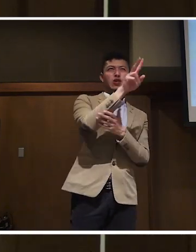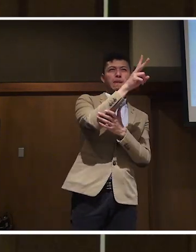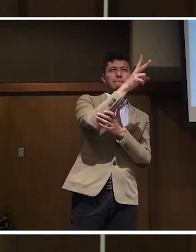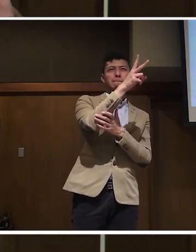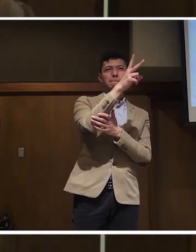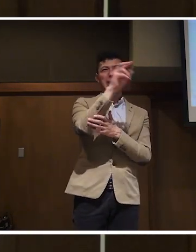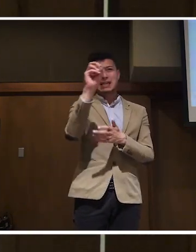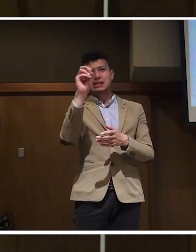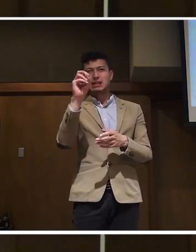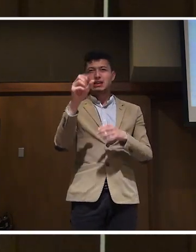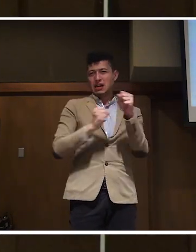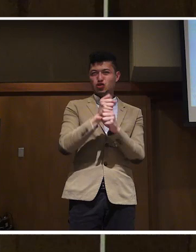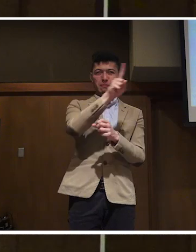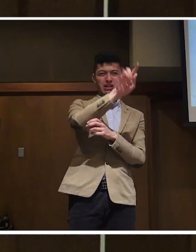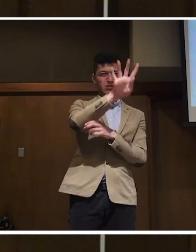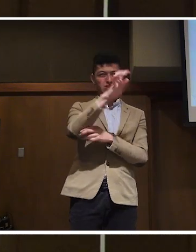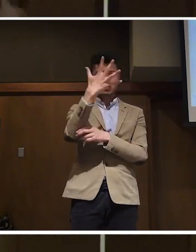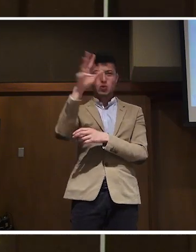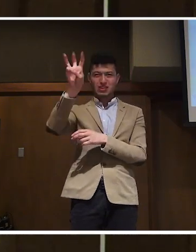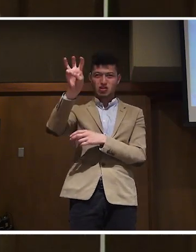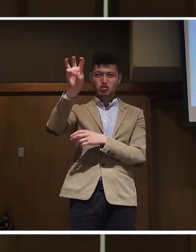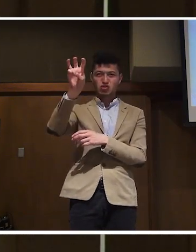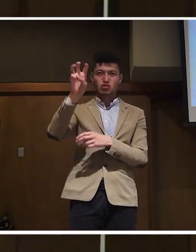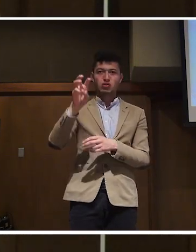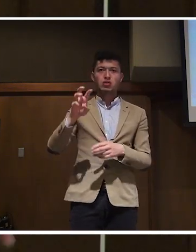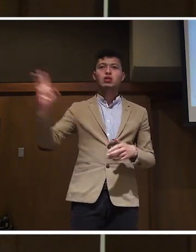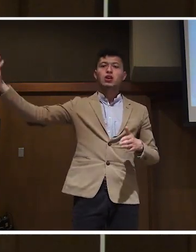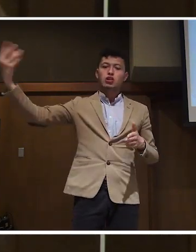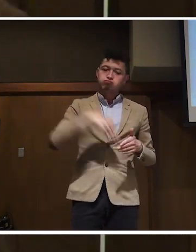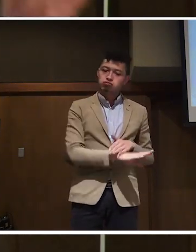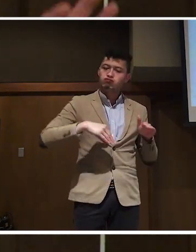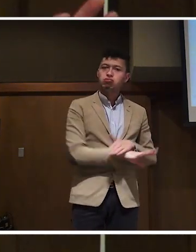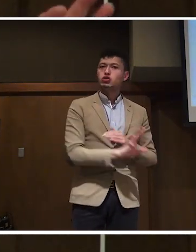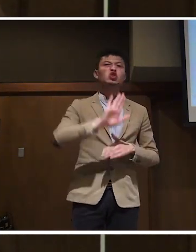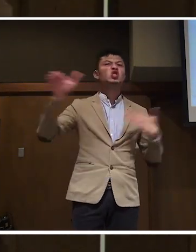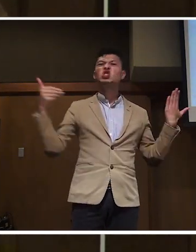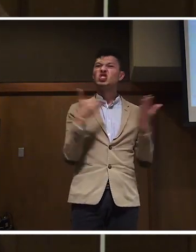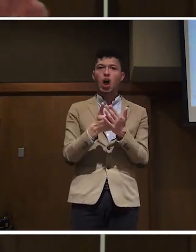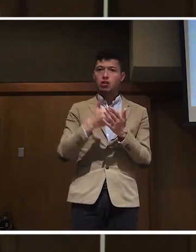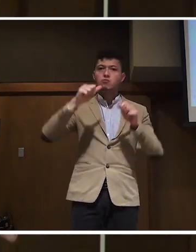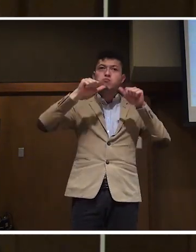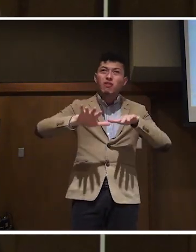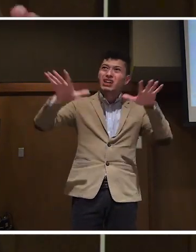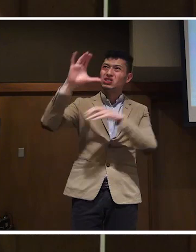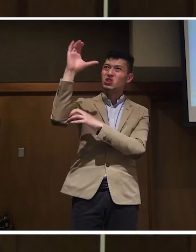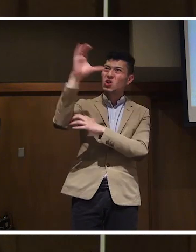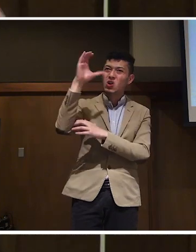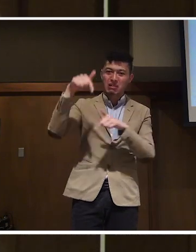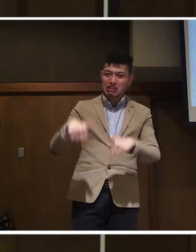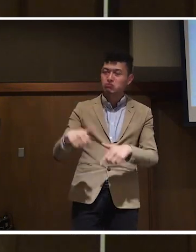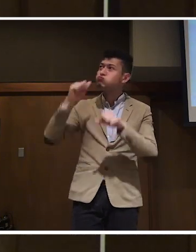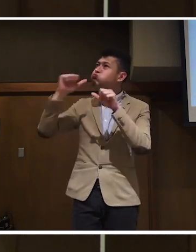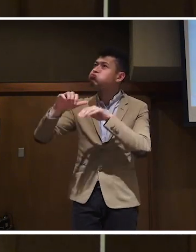para acá, esto es un poco la regla de que todo debe estar acá. Todo lo que se publica en Colombia debe comprarse y debe